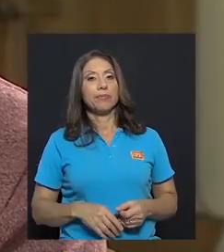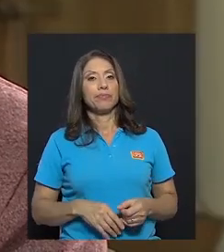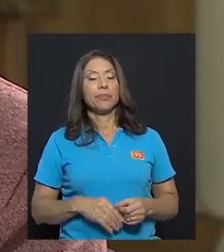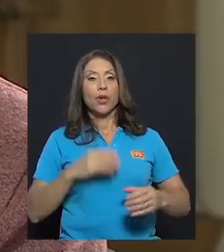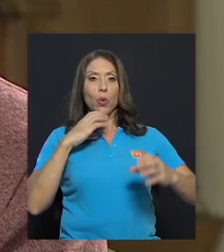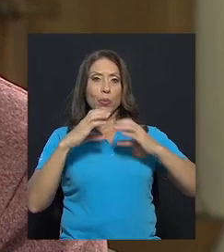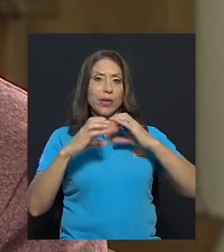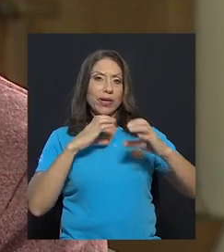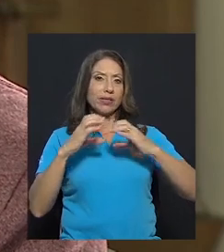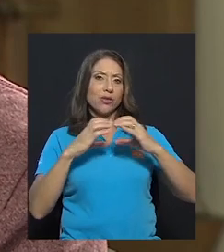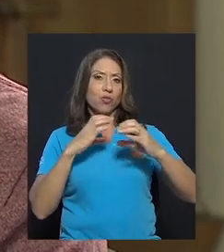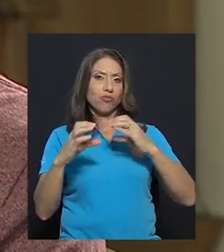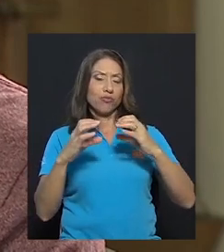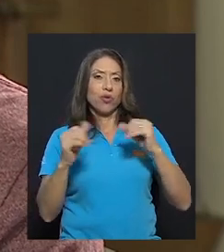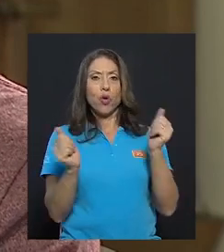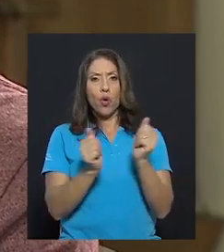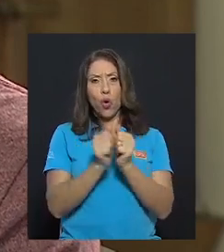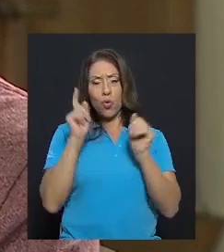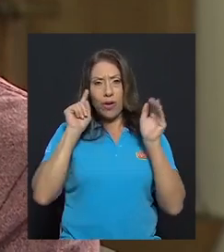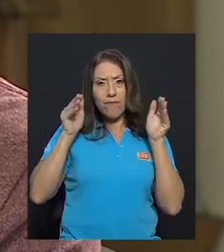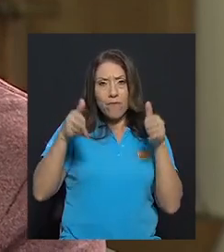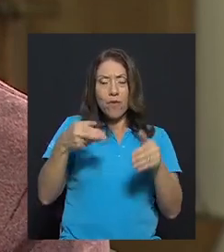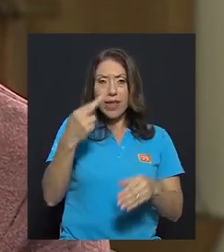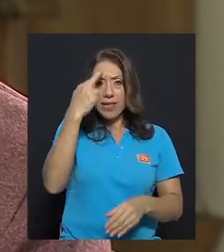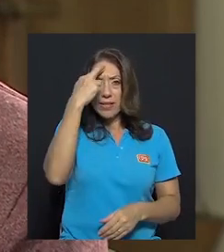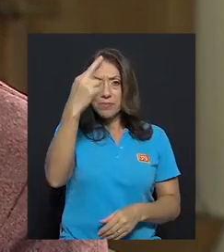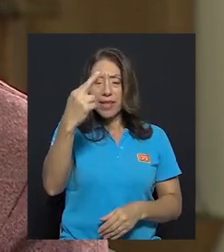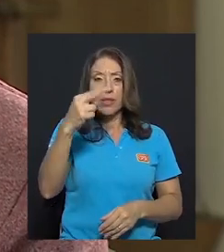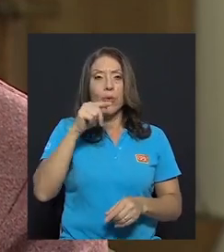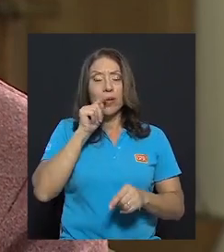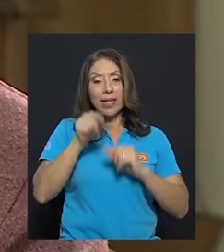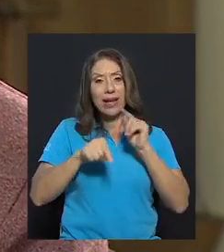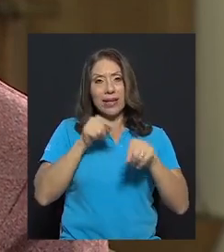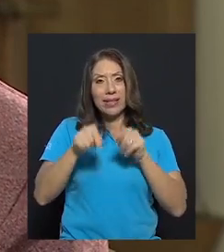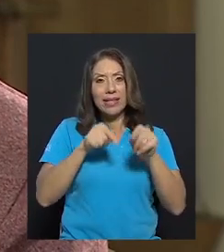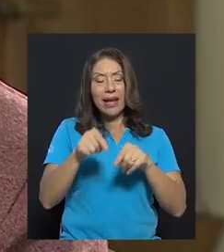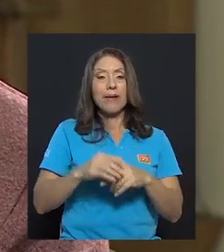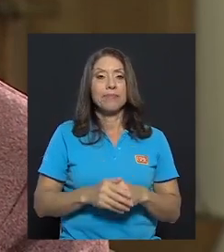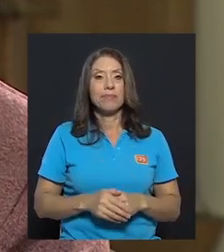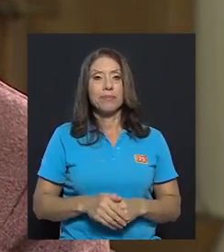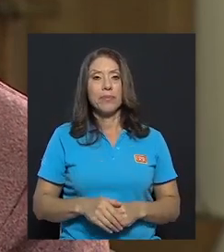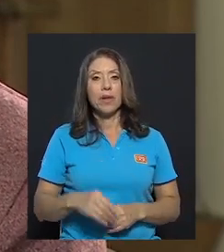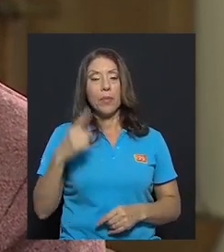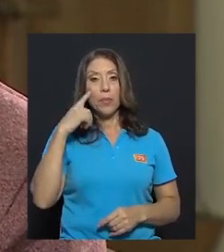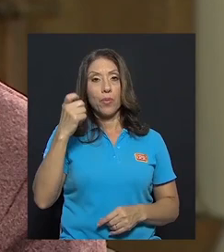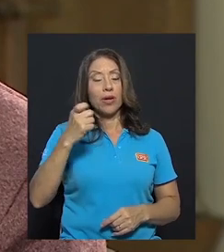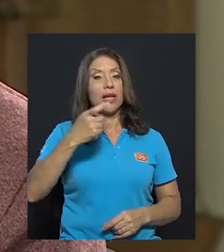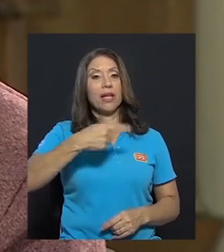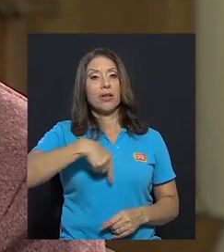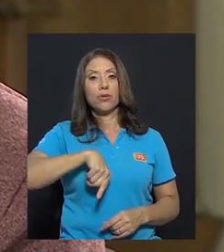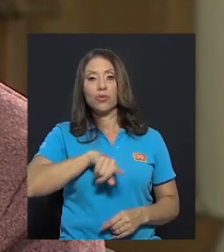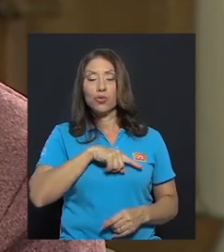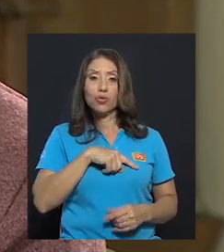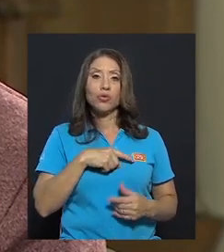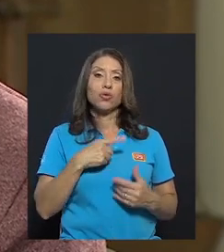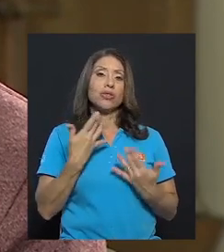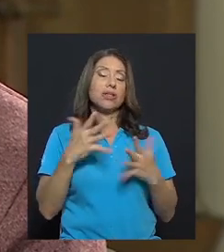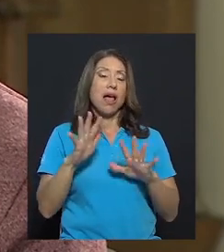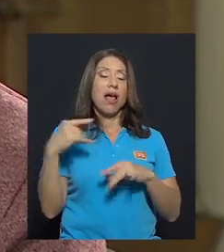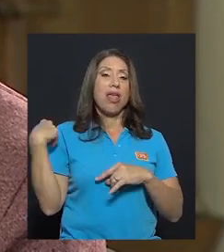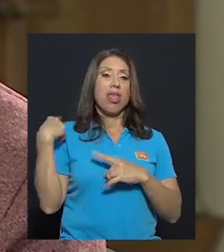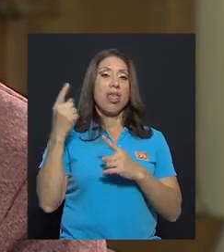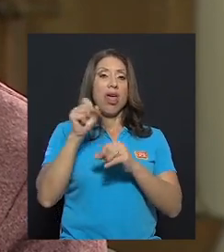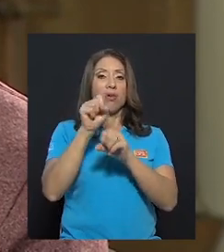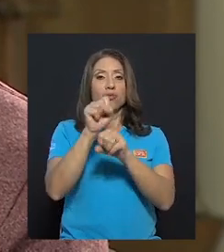la comunicación bajo un enfoque del respeto y la crítica, porque estamos muy, muy, muy acostumbrados